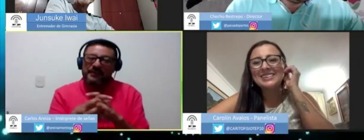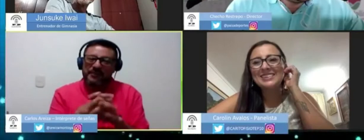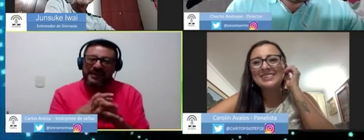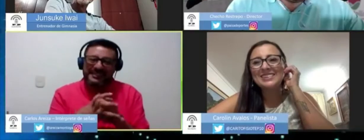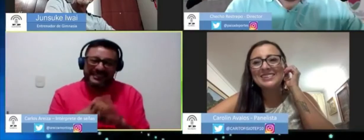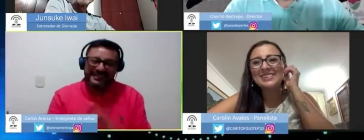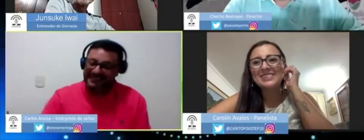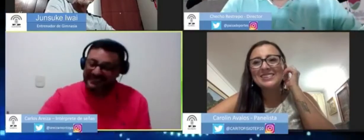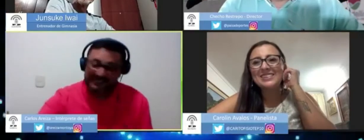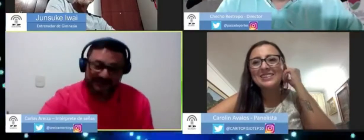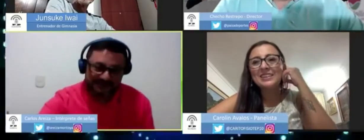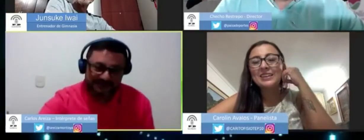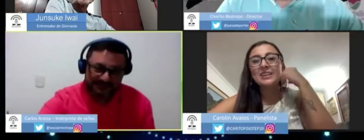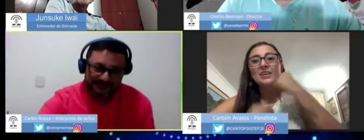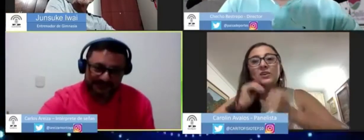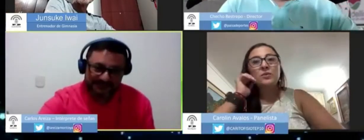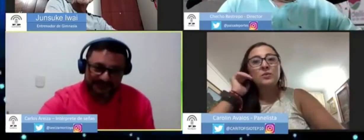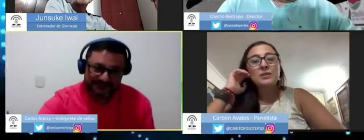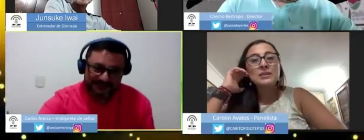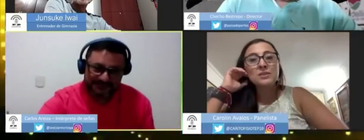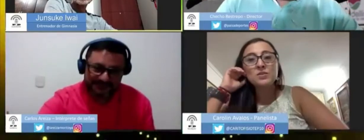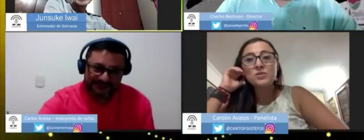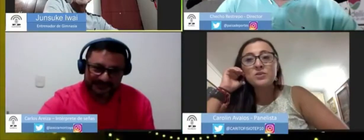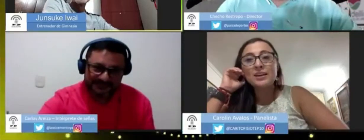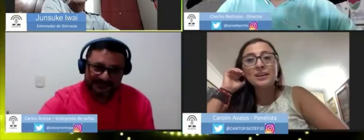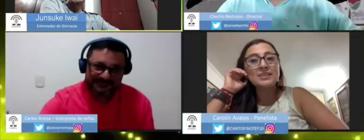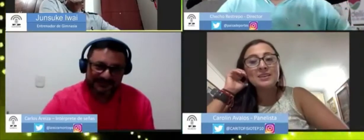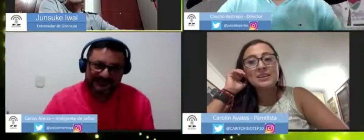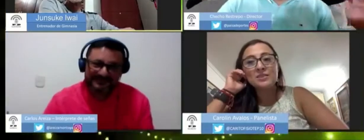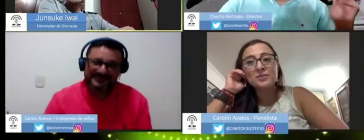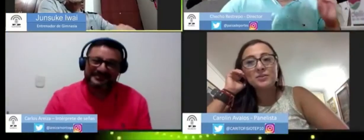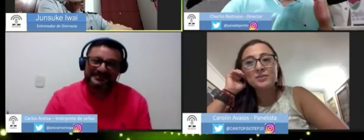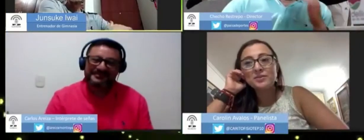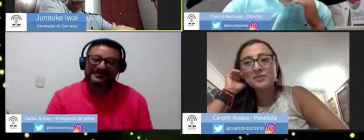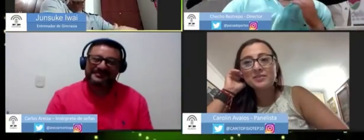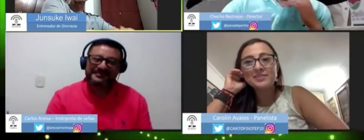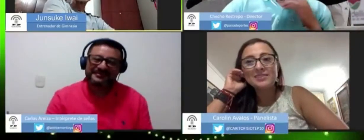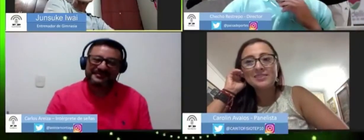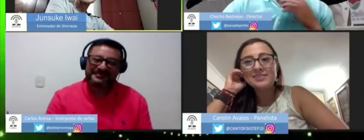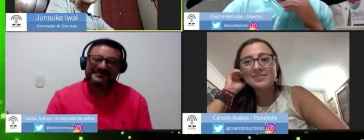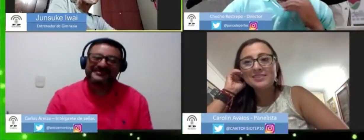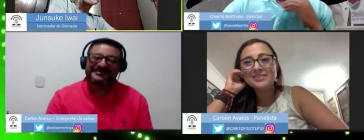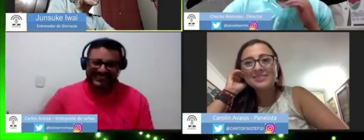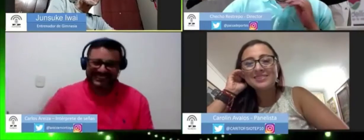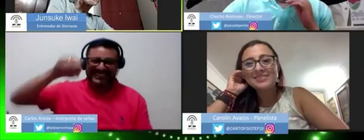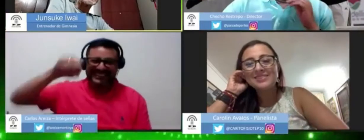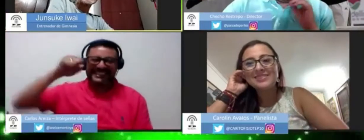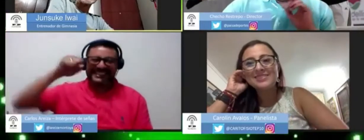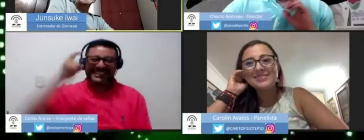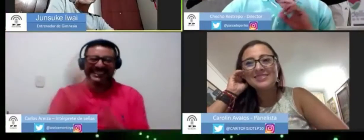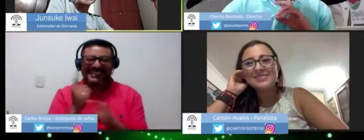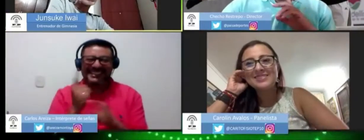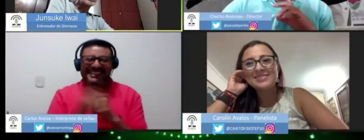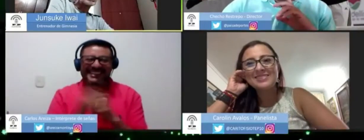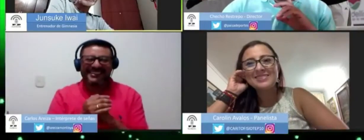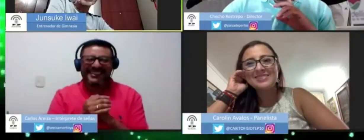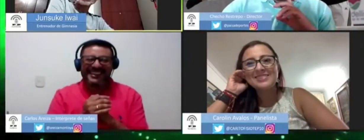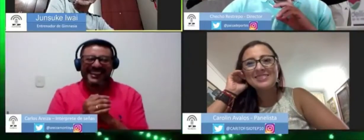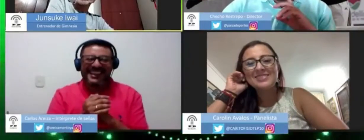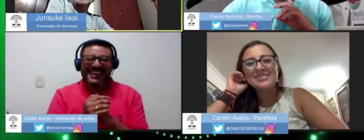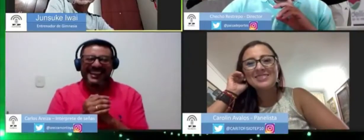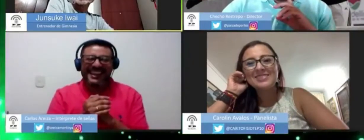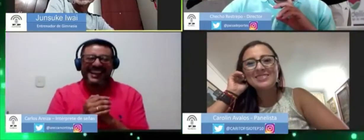forma de ser? Hasta nos gozará, ¿cierto? No sé, ya me acostumbré